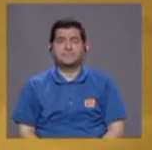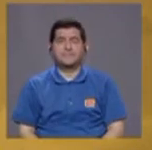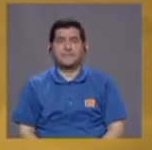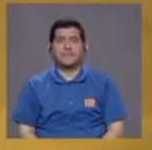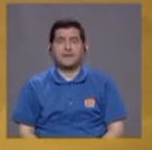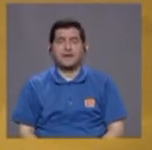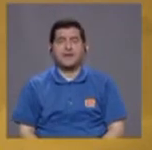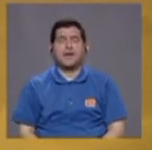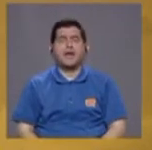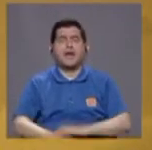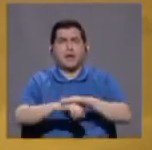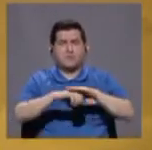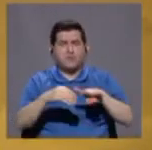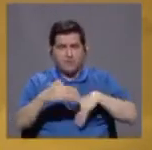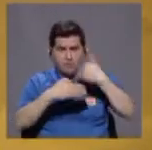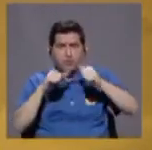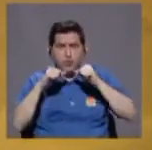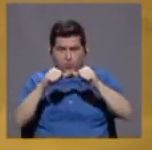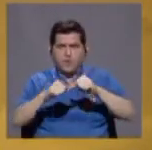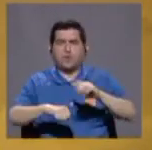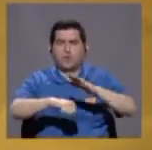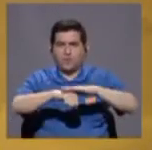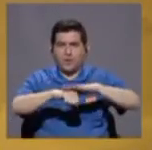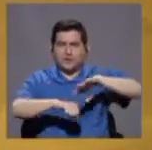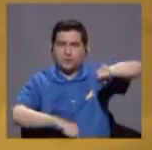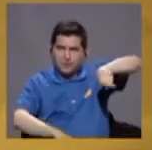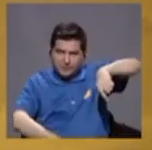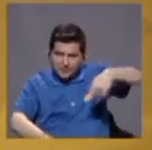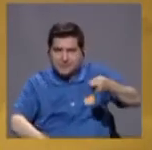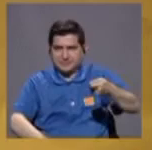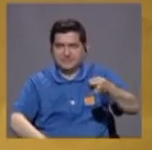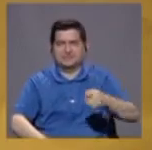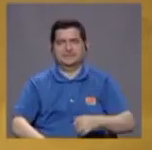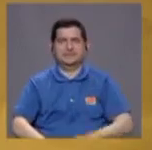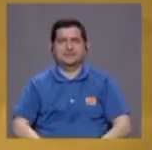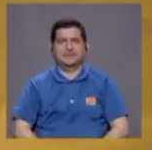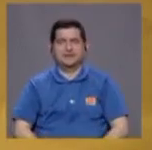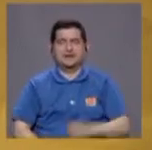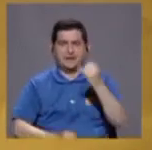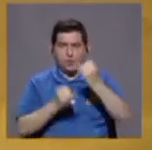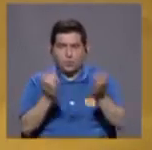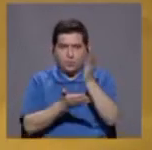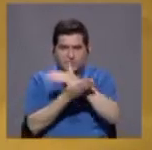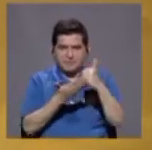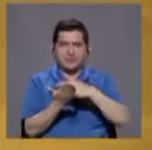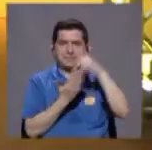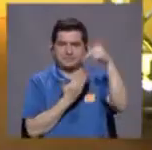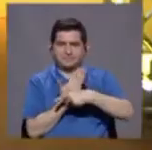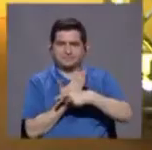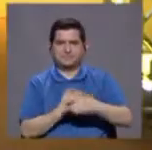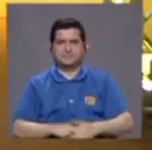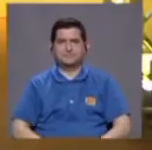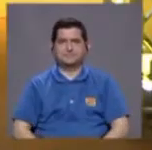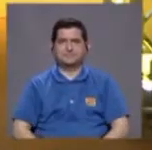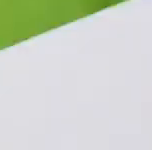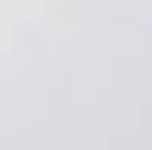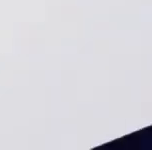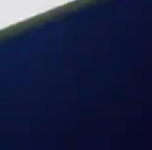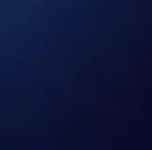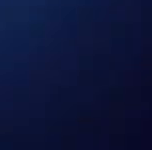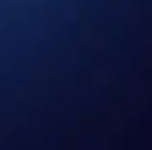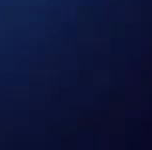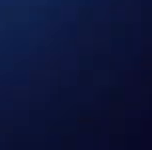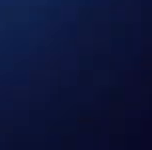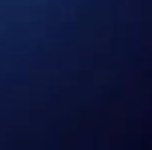continúas por favor una vez que el canal nos permita hacerlo en el último segmento. Claro que sí.